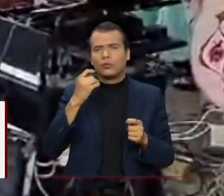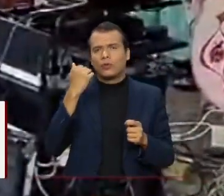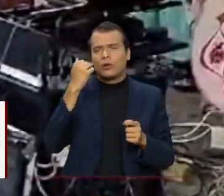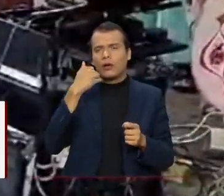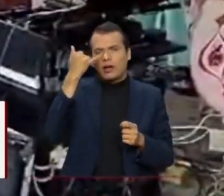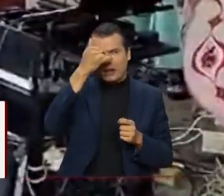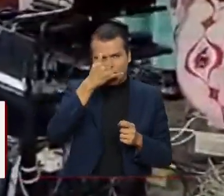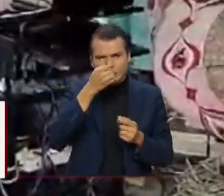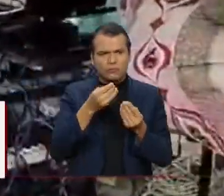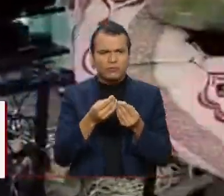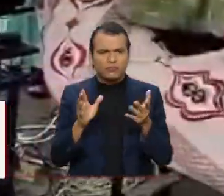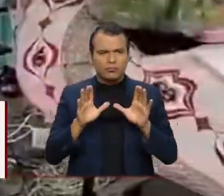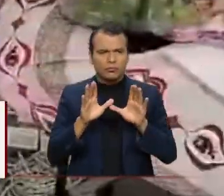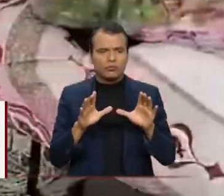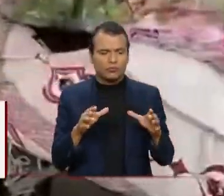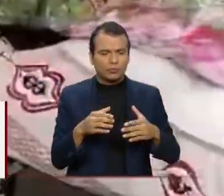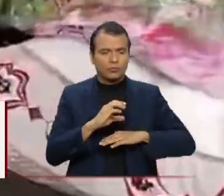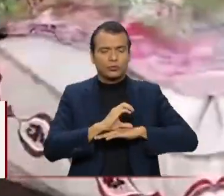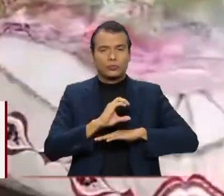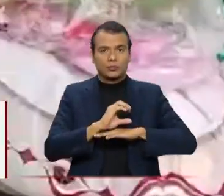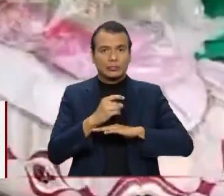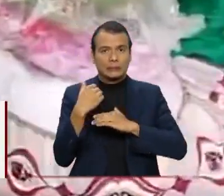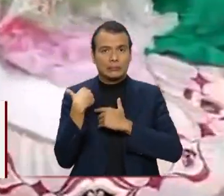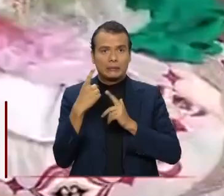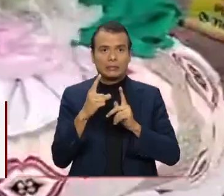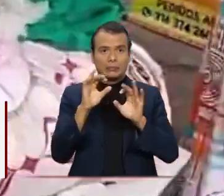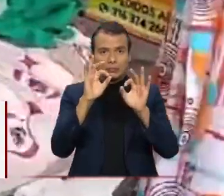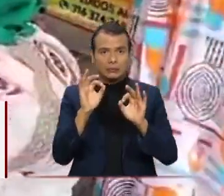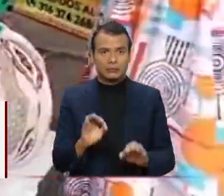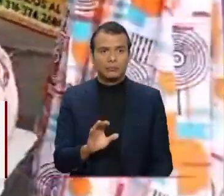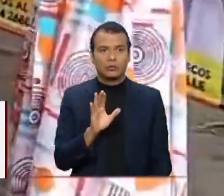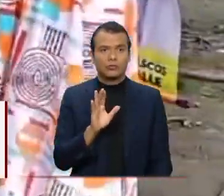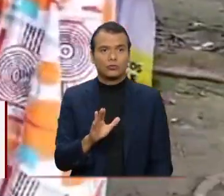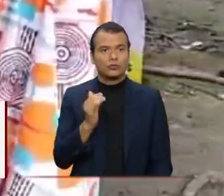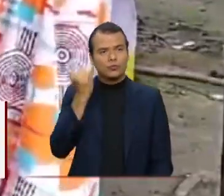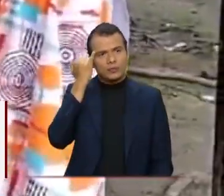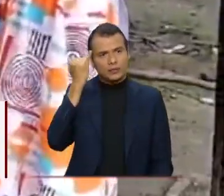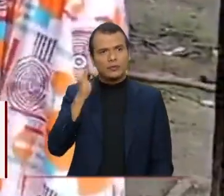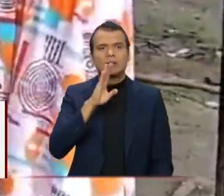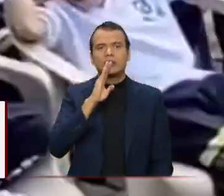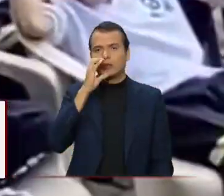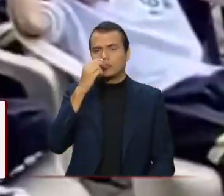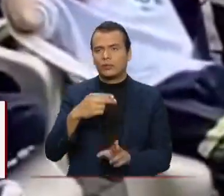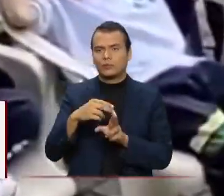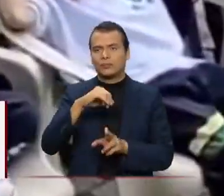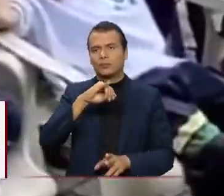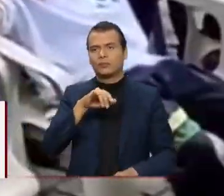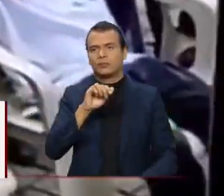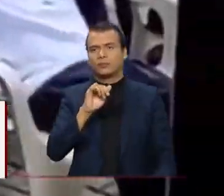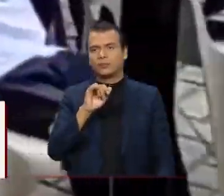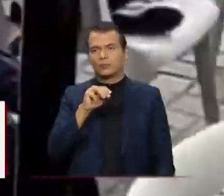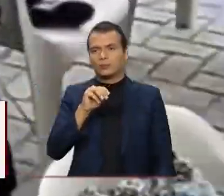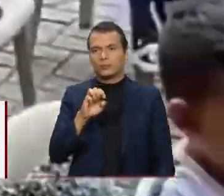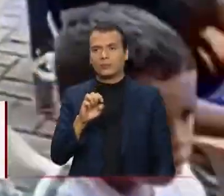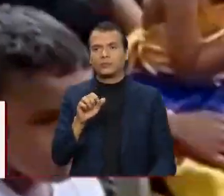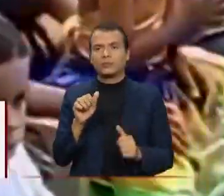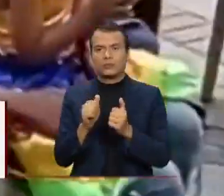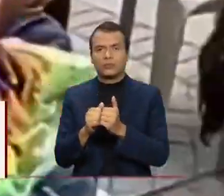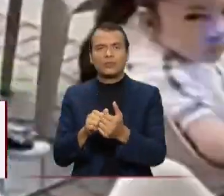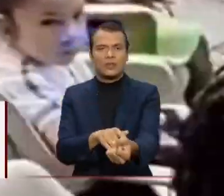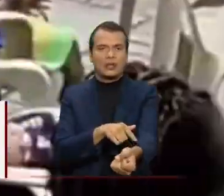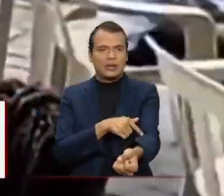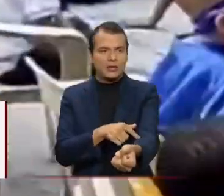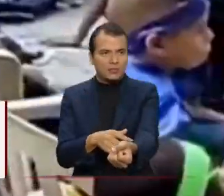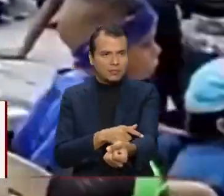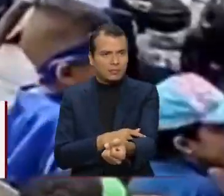La corporación Afrocrecer, organizadora del festival, fue creada por Jaime Rivas, quien en compañía de sus hermanos